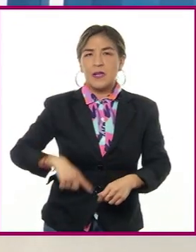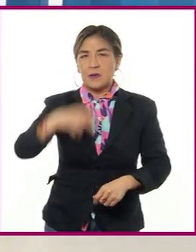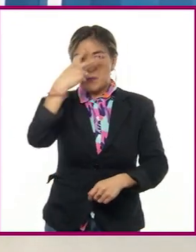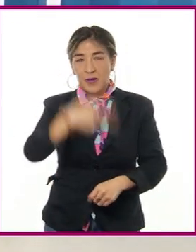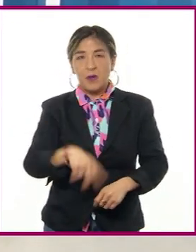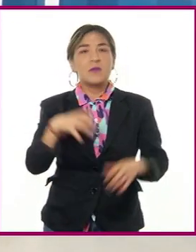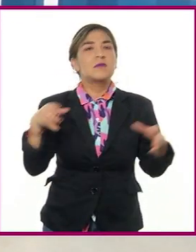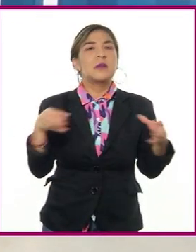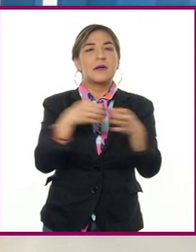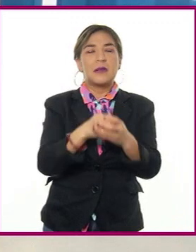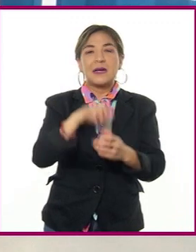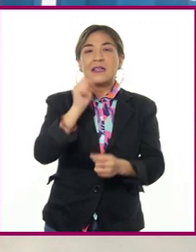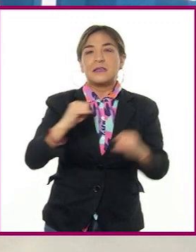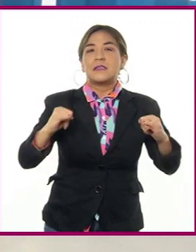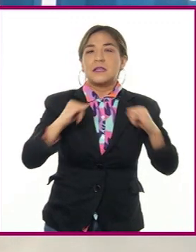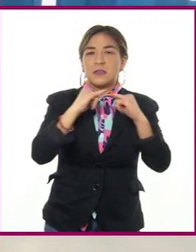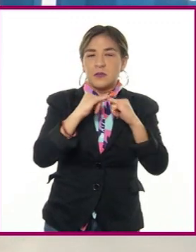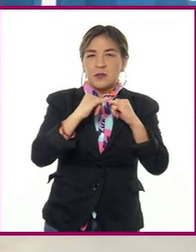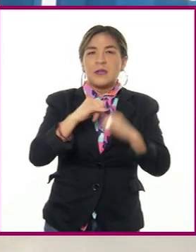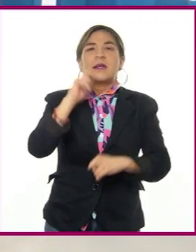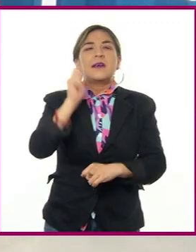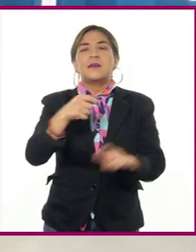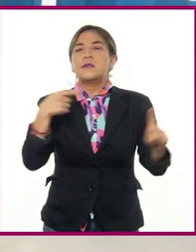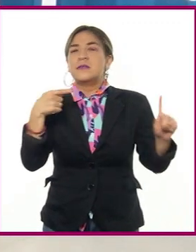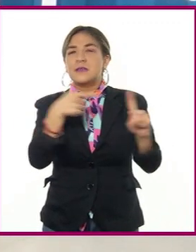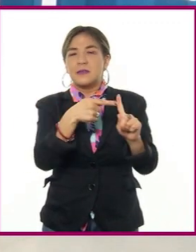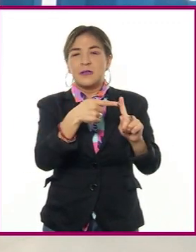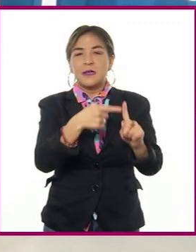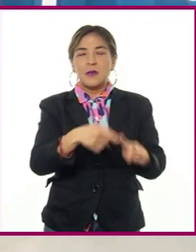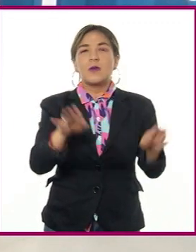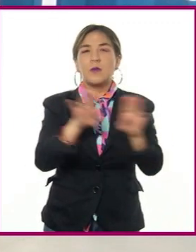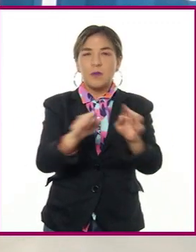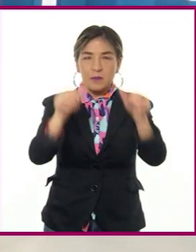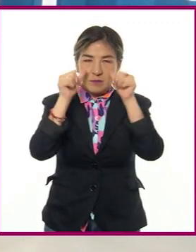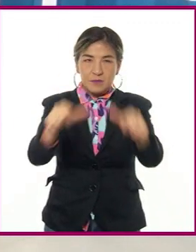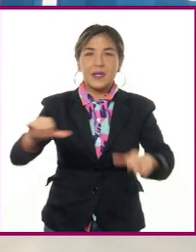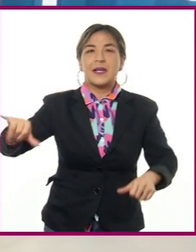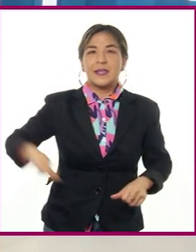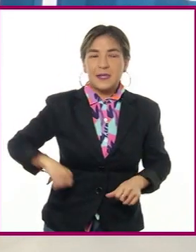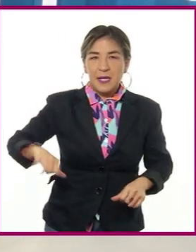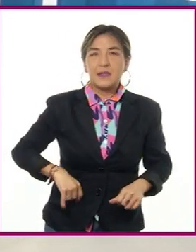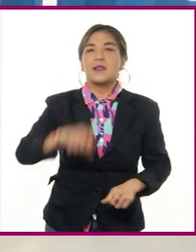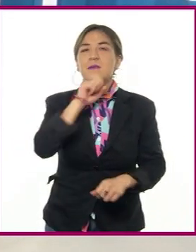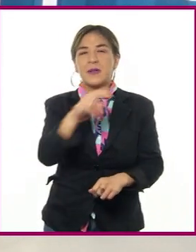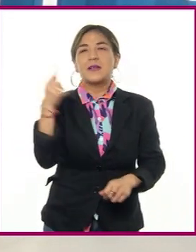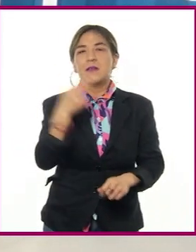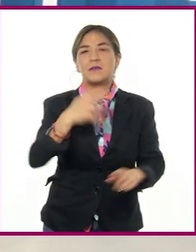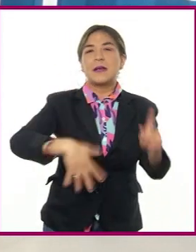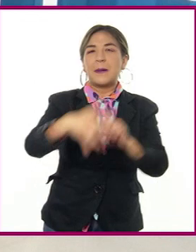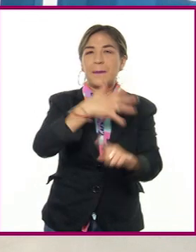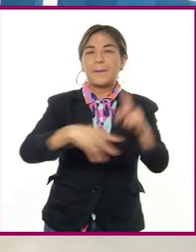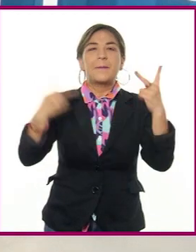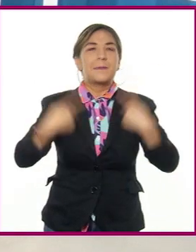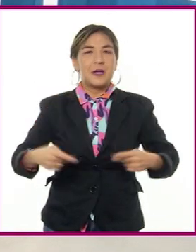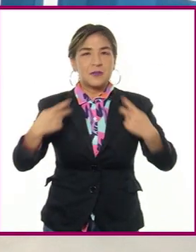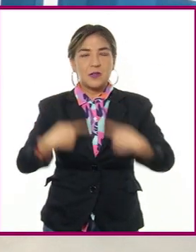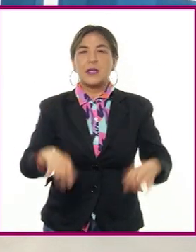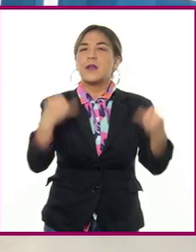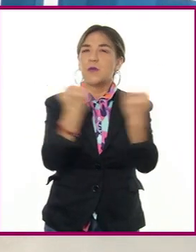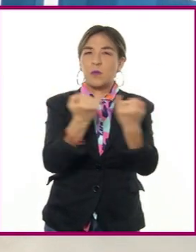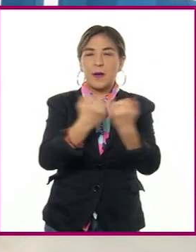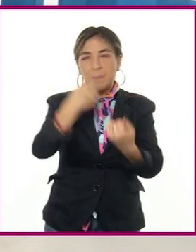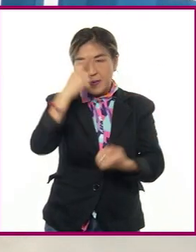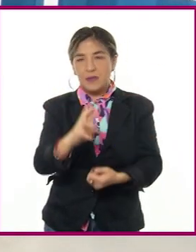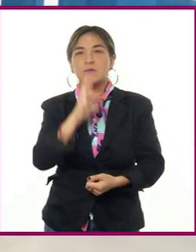por un conjunto de instituciones cuyo objetivo es atender los intereses y necesidades de la población, así como